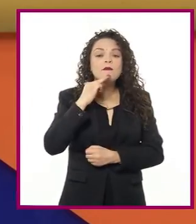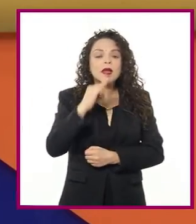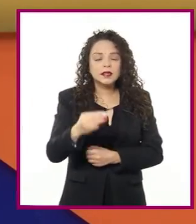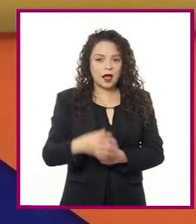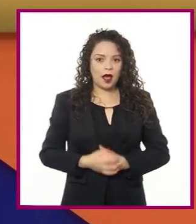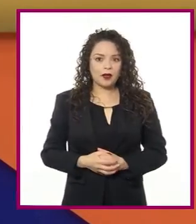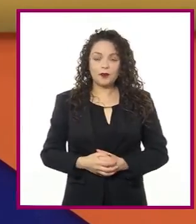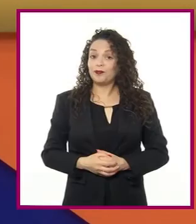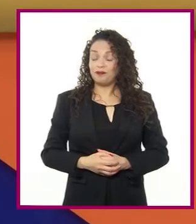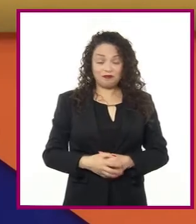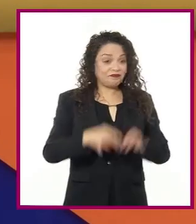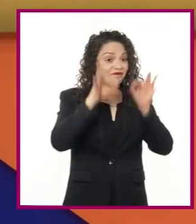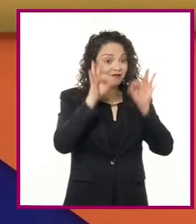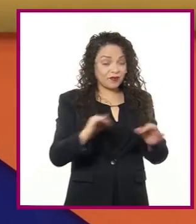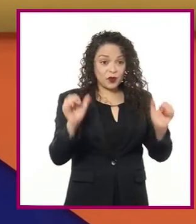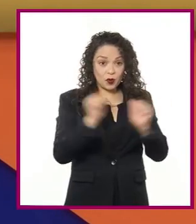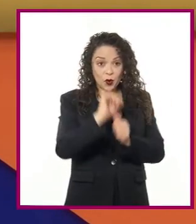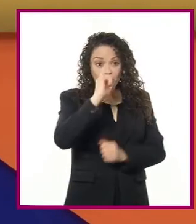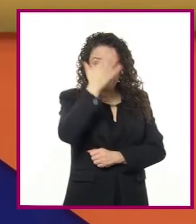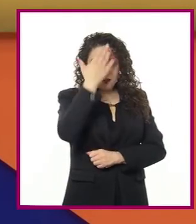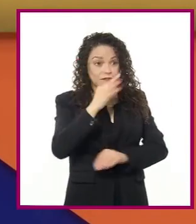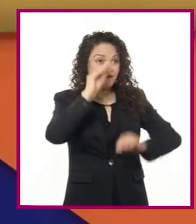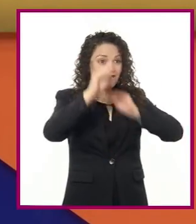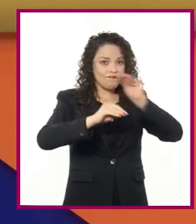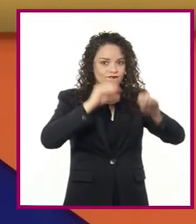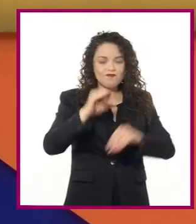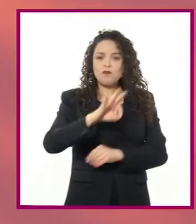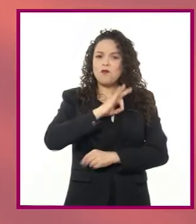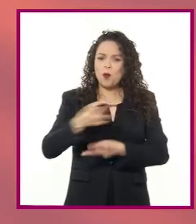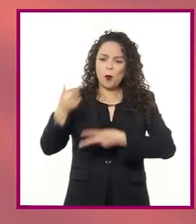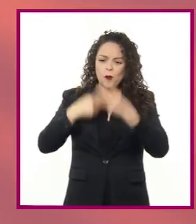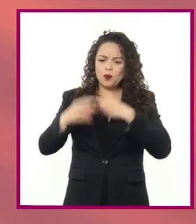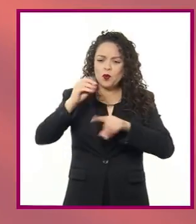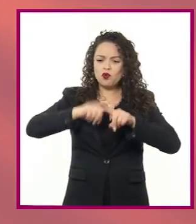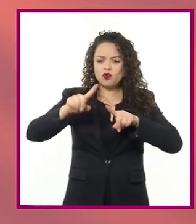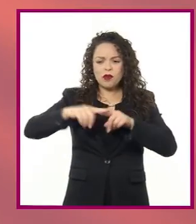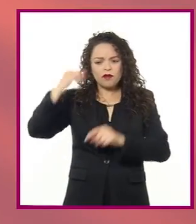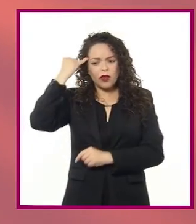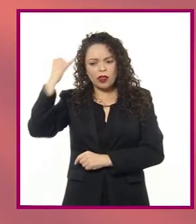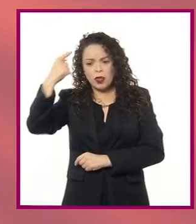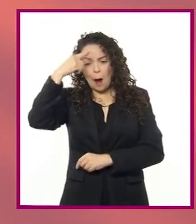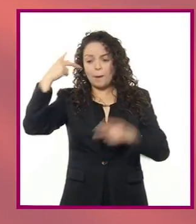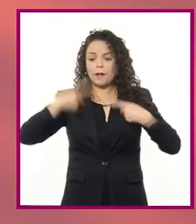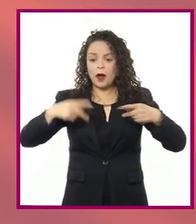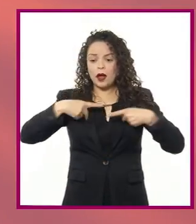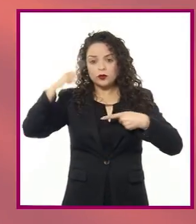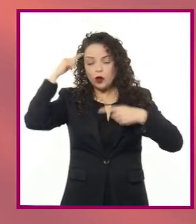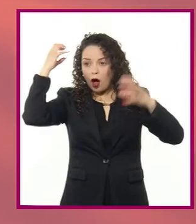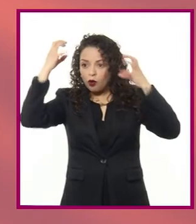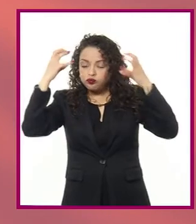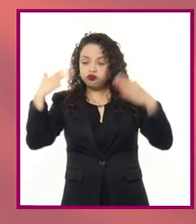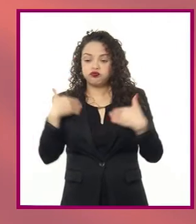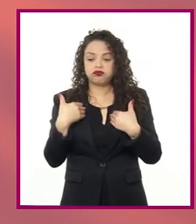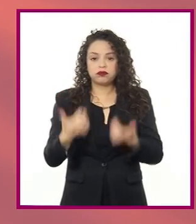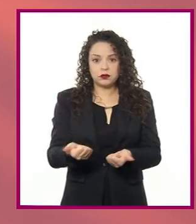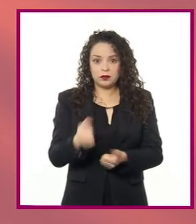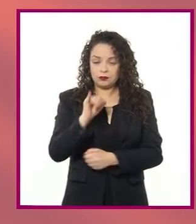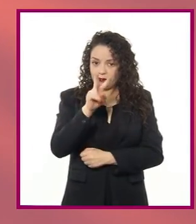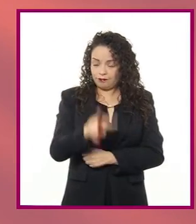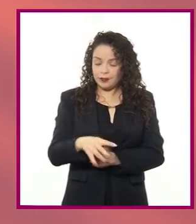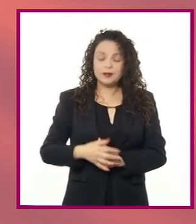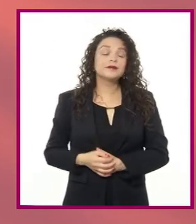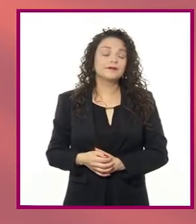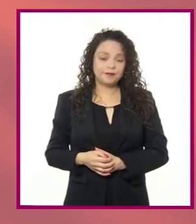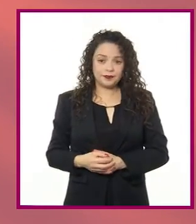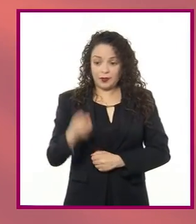gráficos podemos comunicar muchas ideas y generar conciencia en nuestras comunidades. Como pudimos darnos cuenta a lo largo